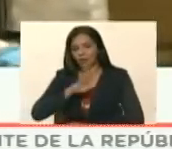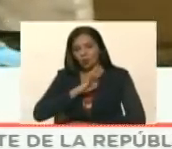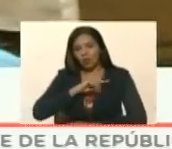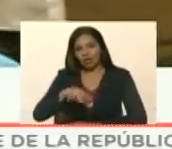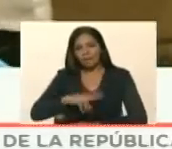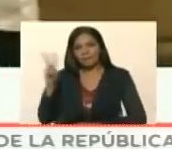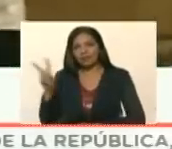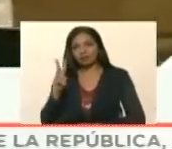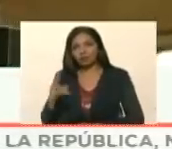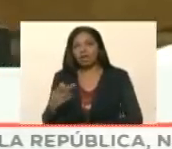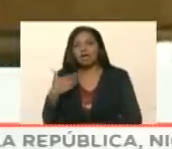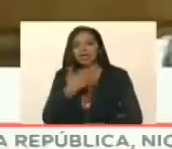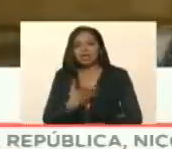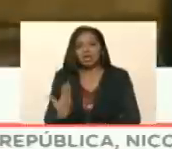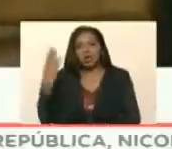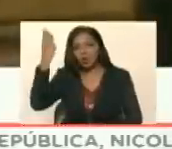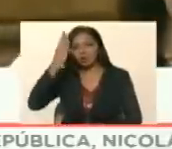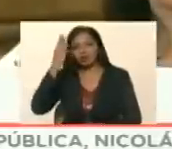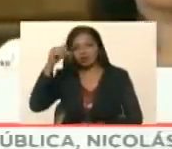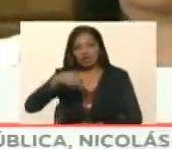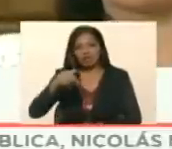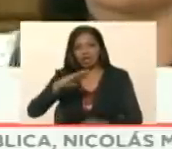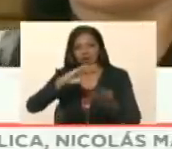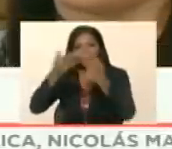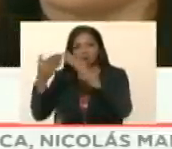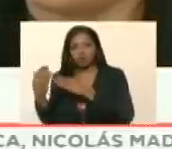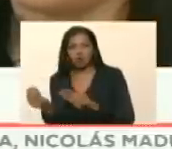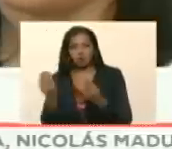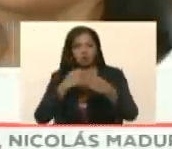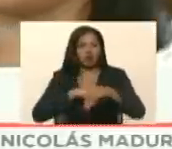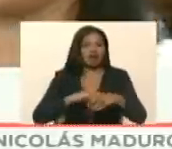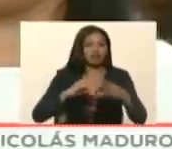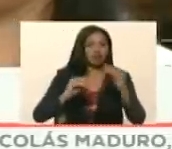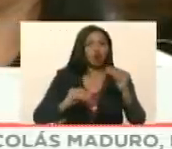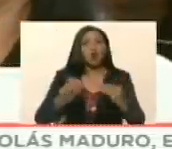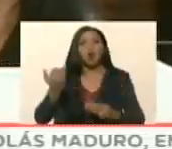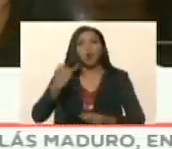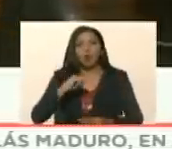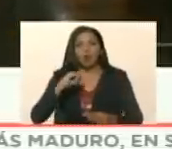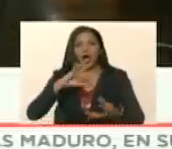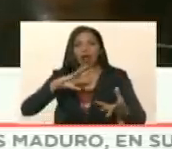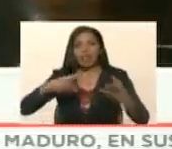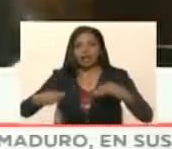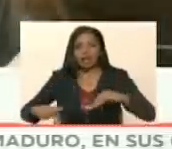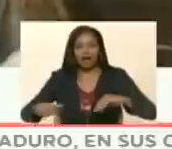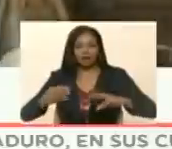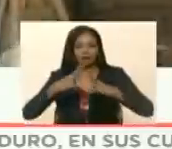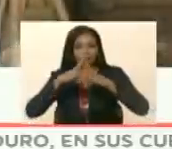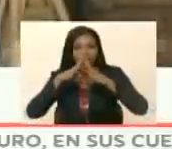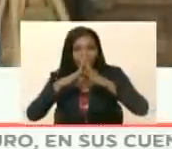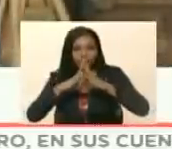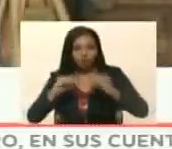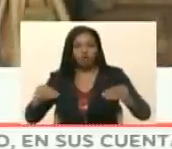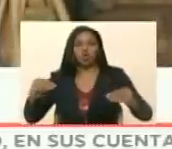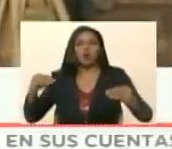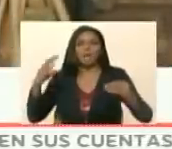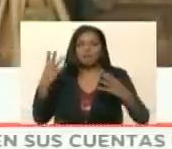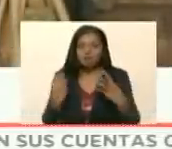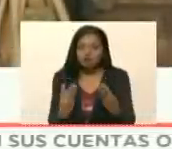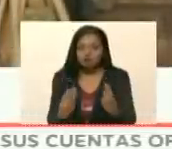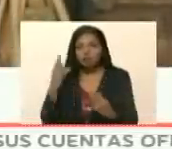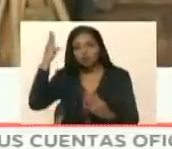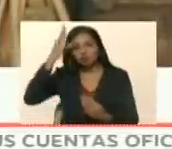Quiero mucha conciencia del pueblo, de los consejos comunales, de los CLAP, de los productores. El